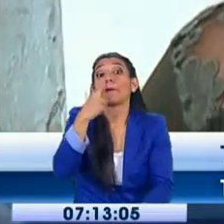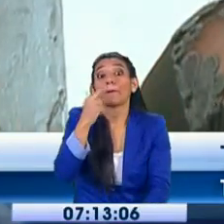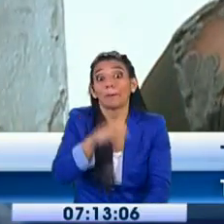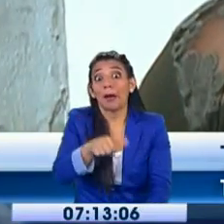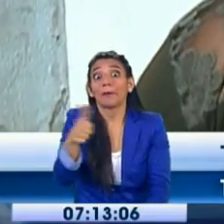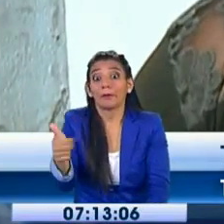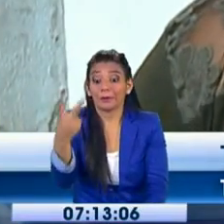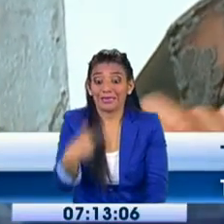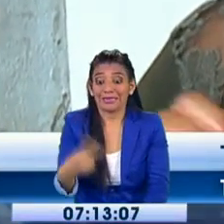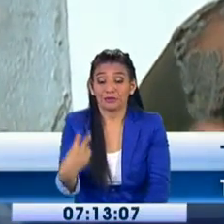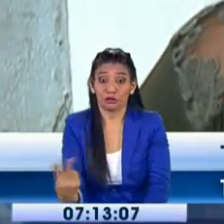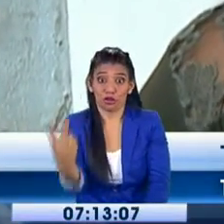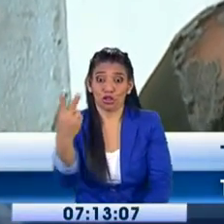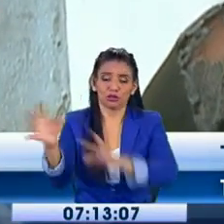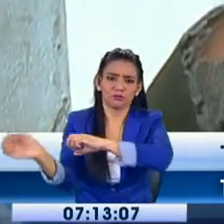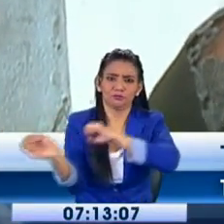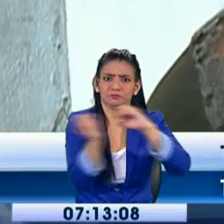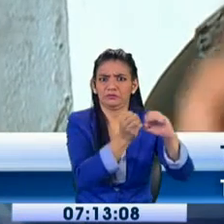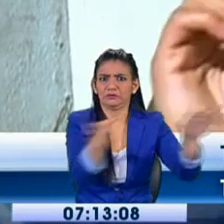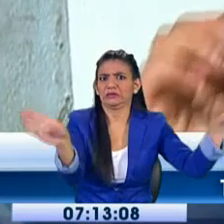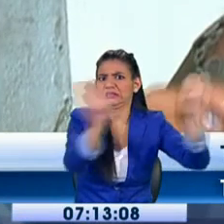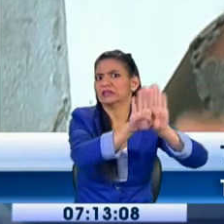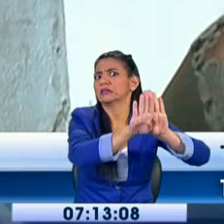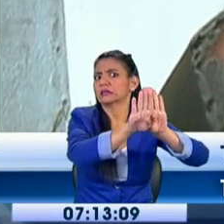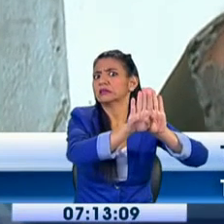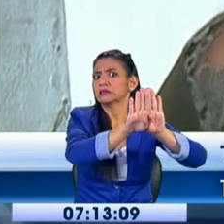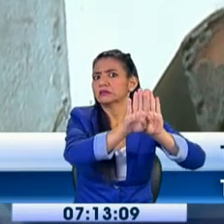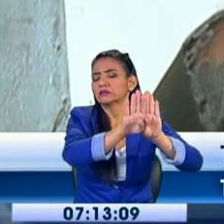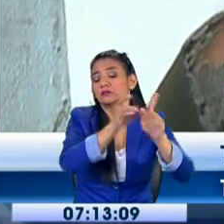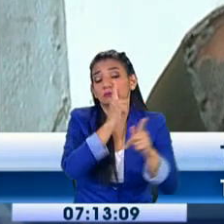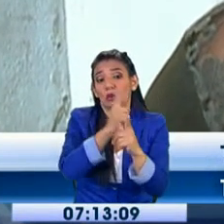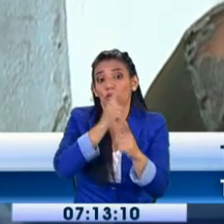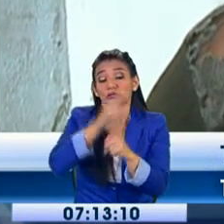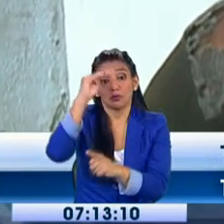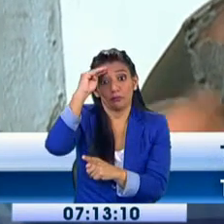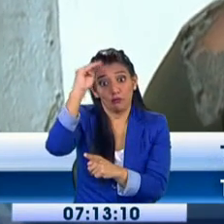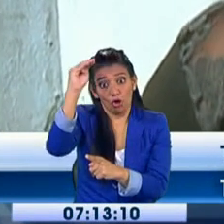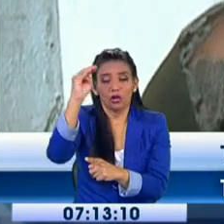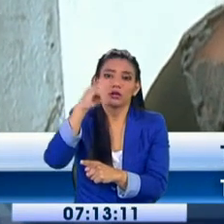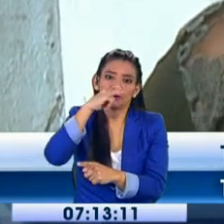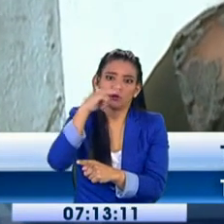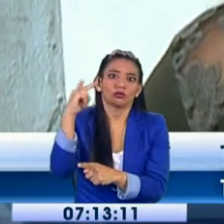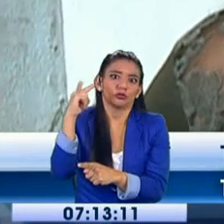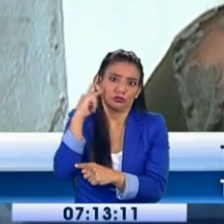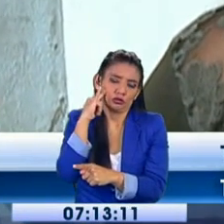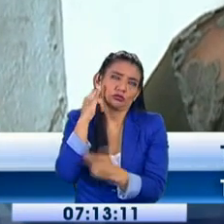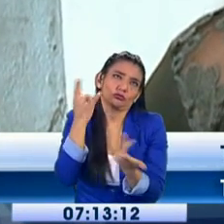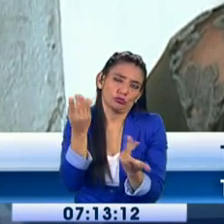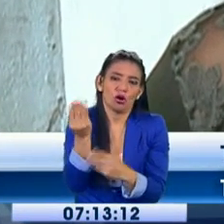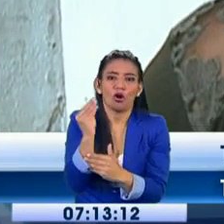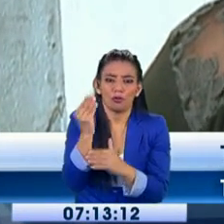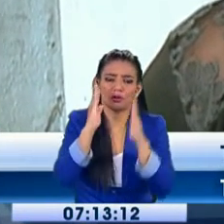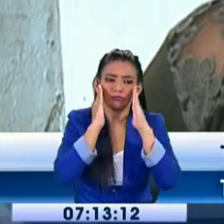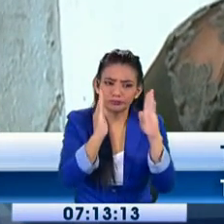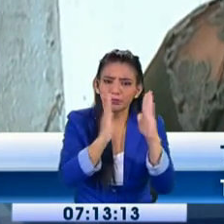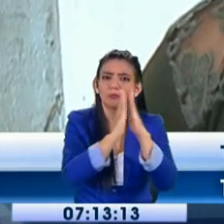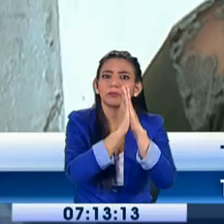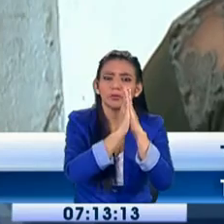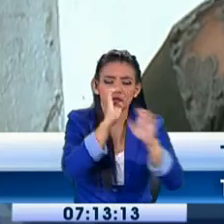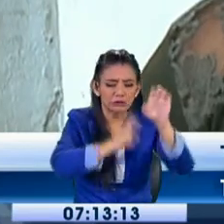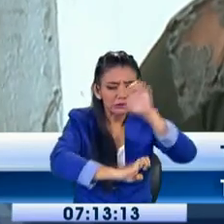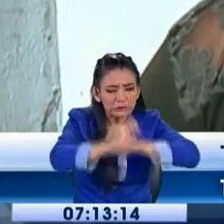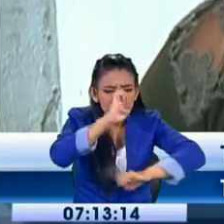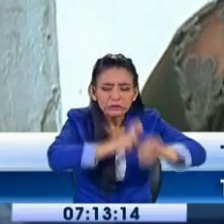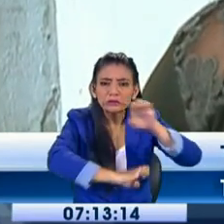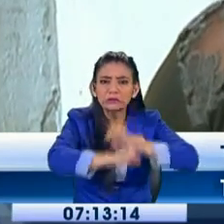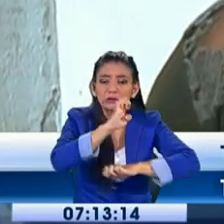en el cuarto y hacerles gritar. Entonces, la DINASEL, DINAPEN, pidió un examen ginecológico y un psicológico, en el cual mi